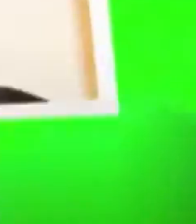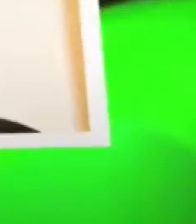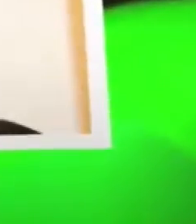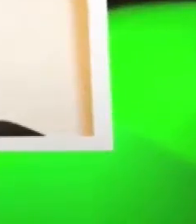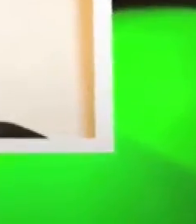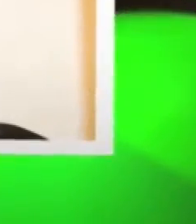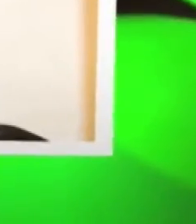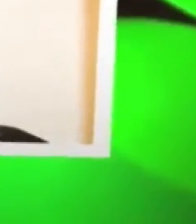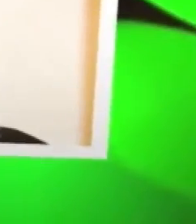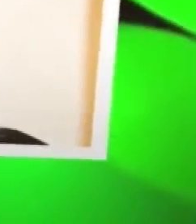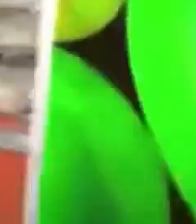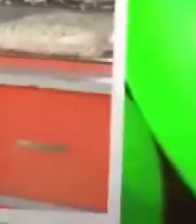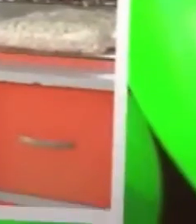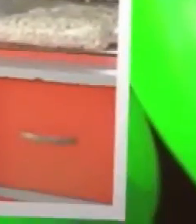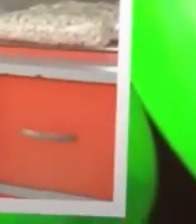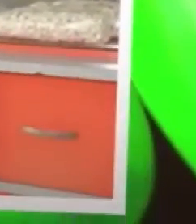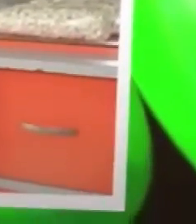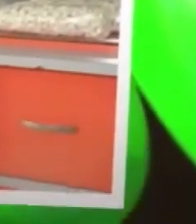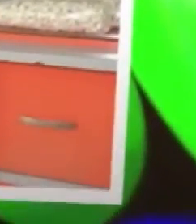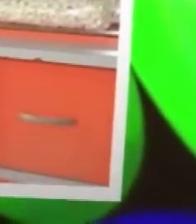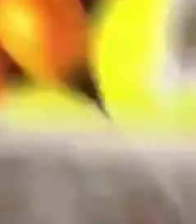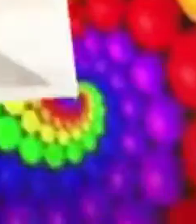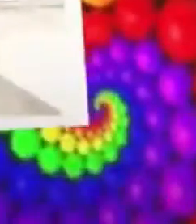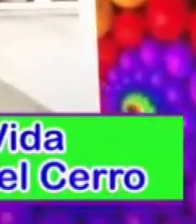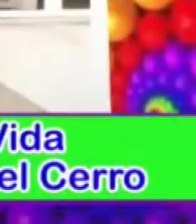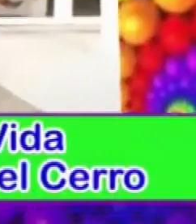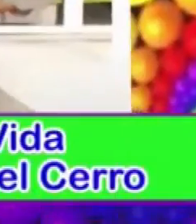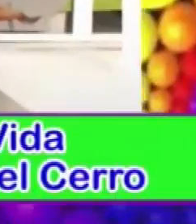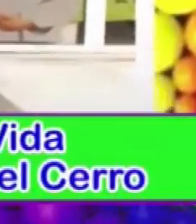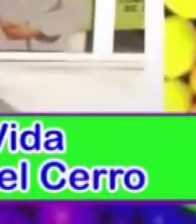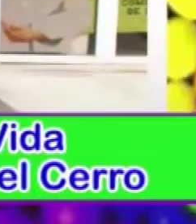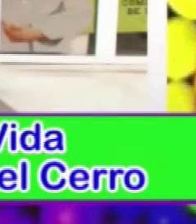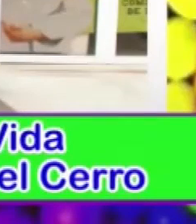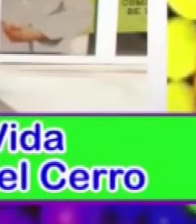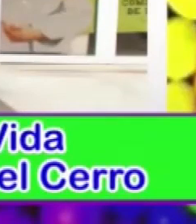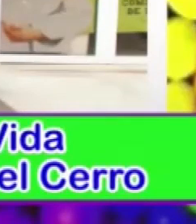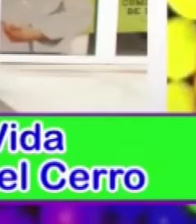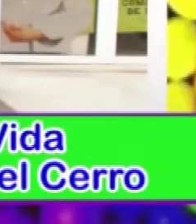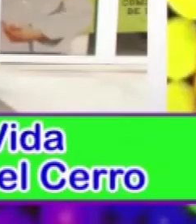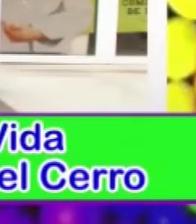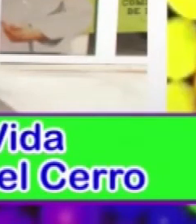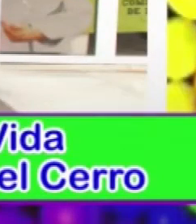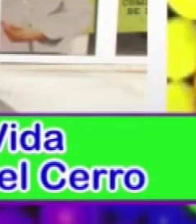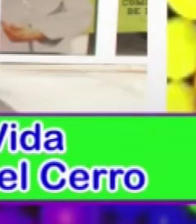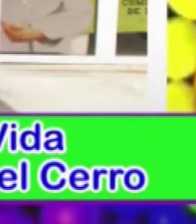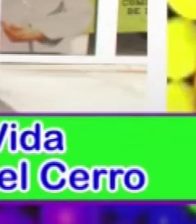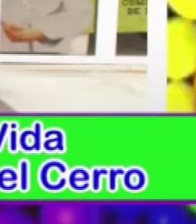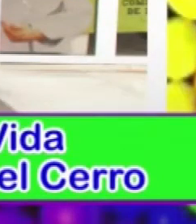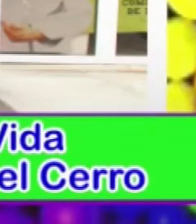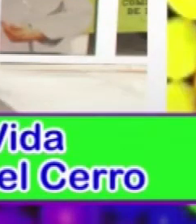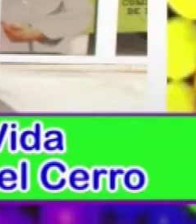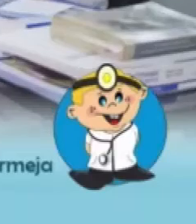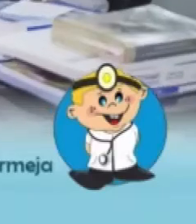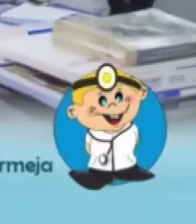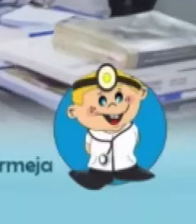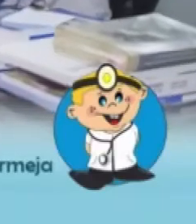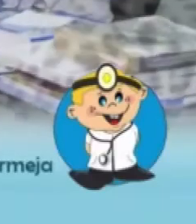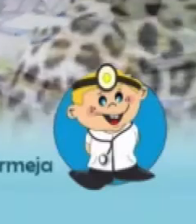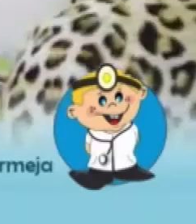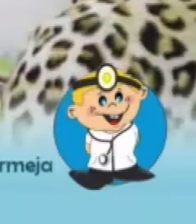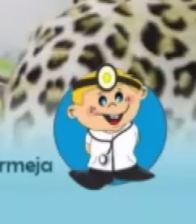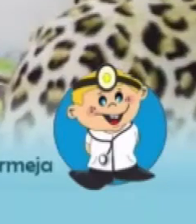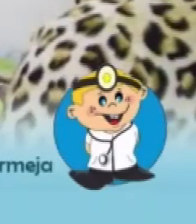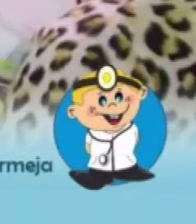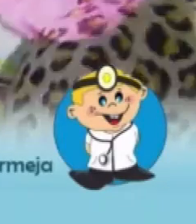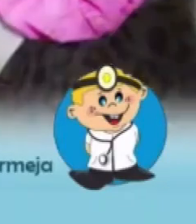27 y alguno de 49 26 para la vida y en la sucursal de la calle 29 número 40 08 para el cerro te esperamos para una